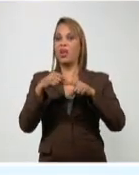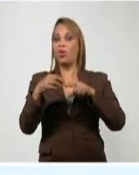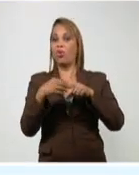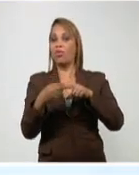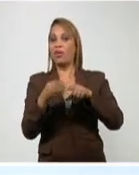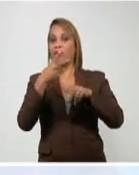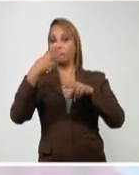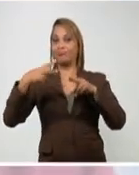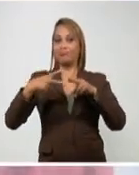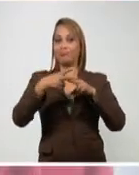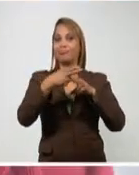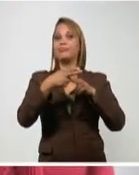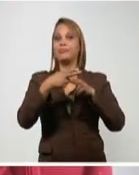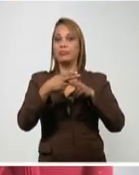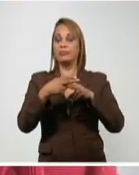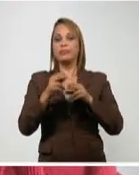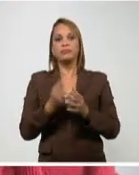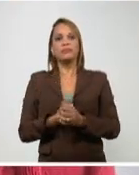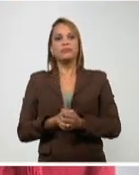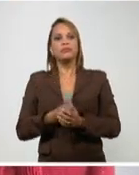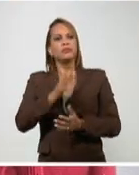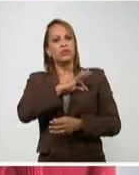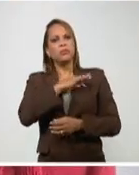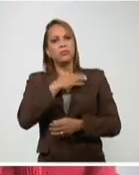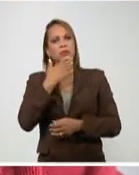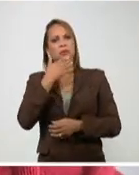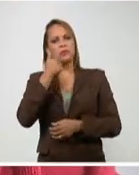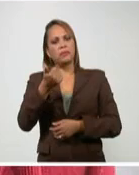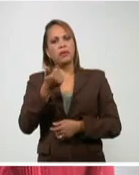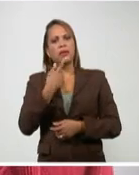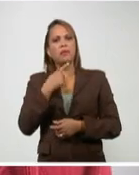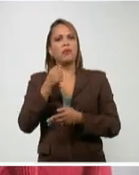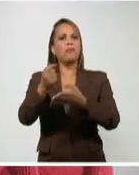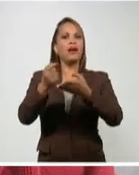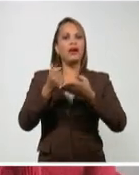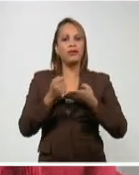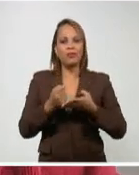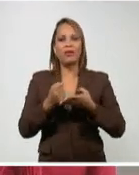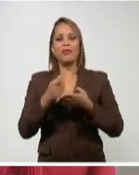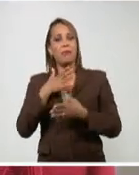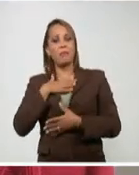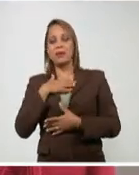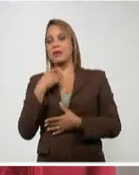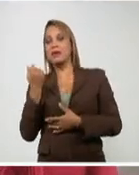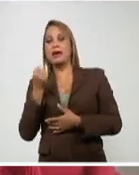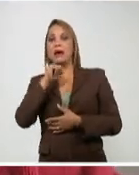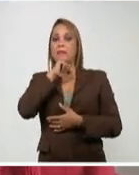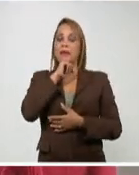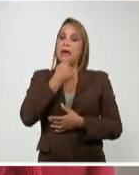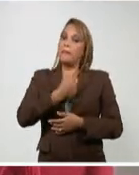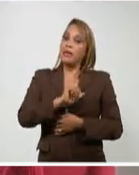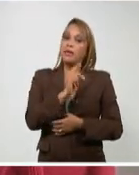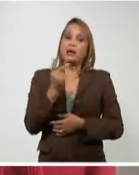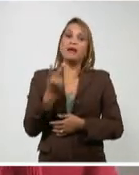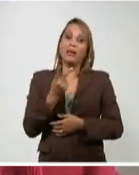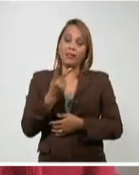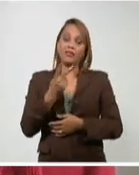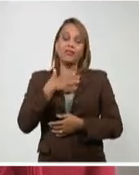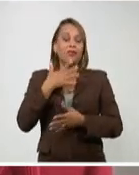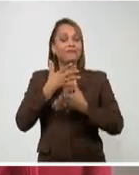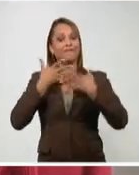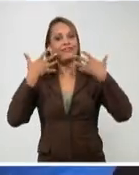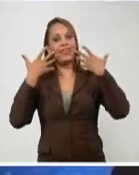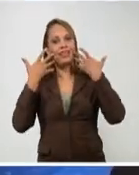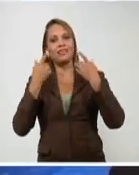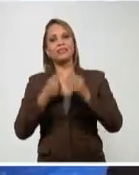amputados. Ahora me siento bastante mejor porque me ayudan a mí y le ayudan a ella. Y me siento feliz, contenta